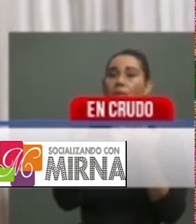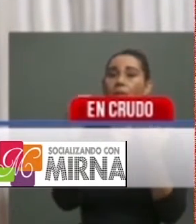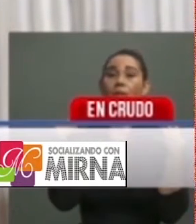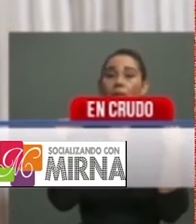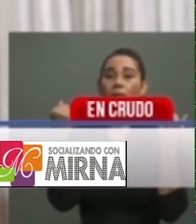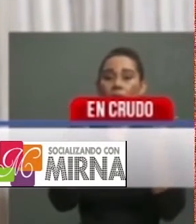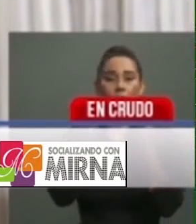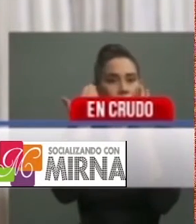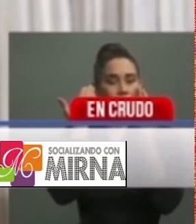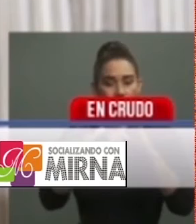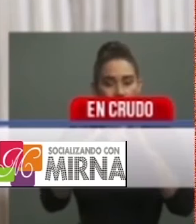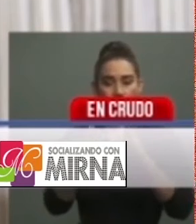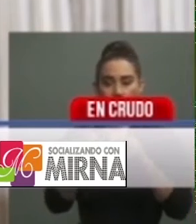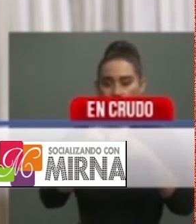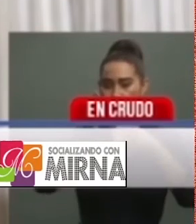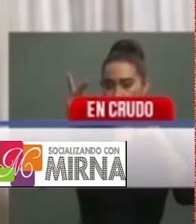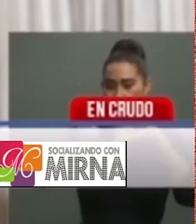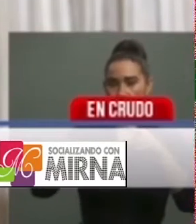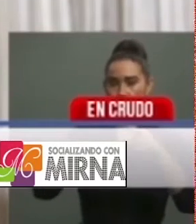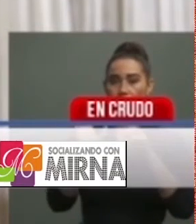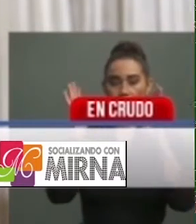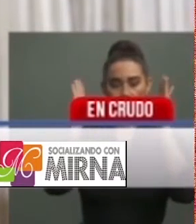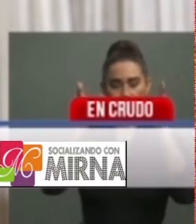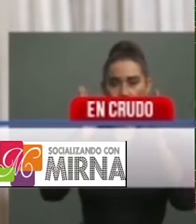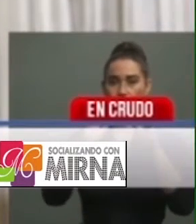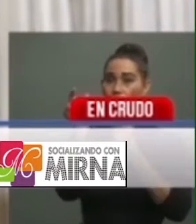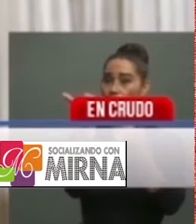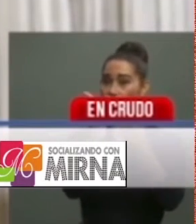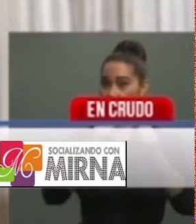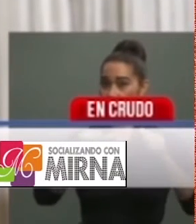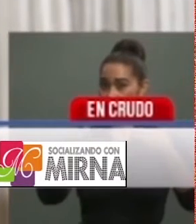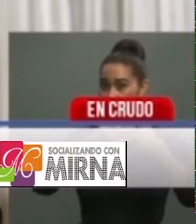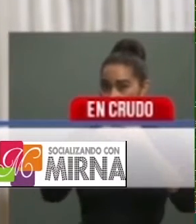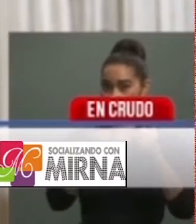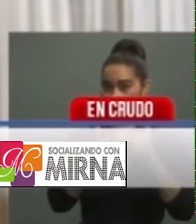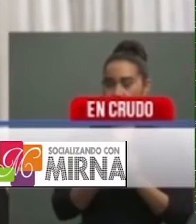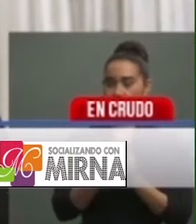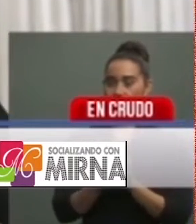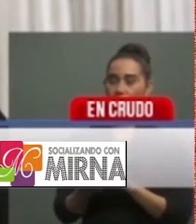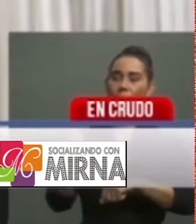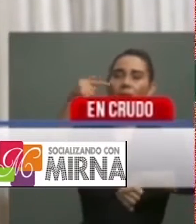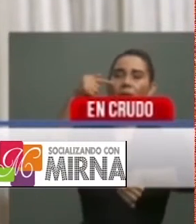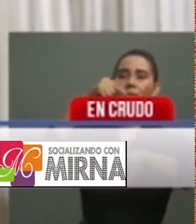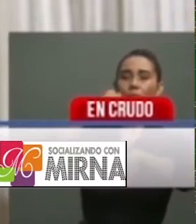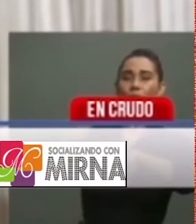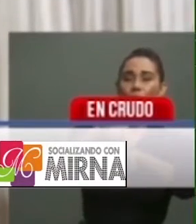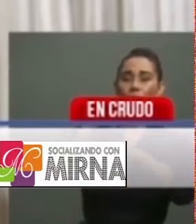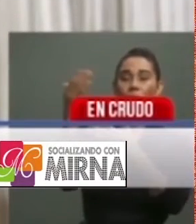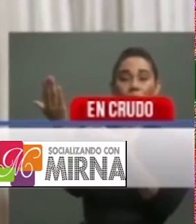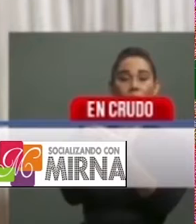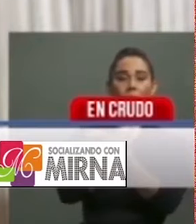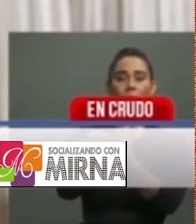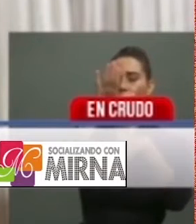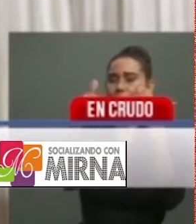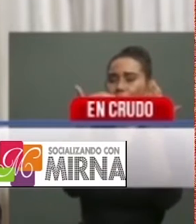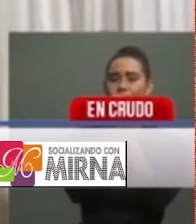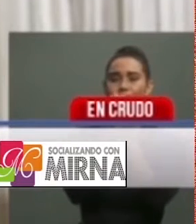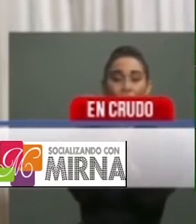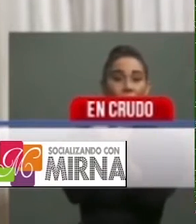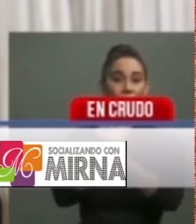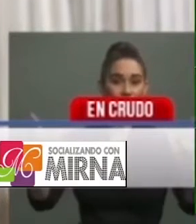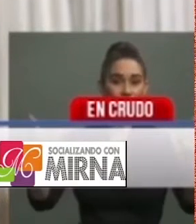que quieran, entonces, que no, y no la, y no se quieran someter a esas medidas, pues déjenme decirle que